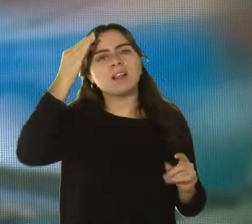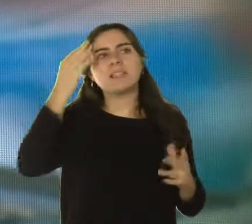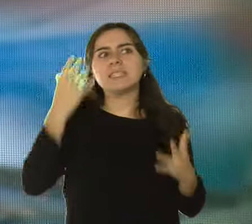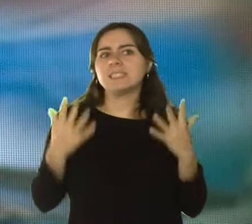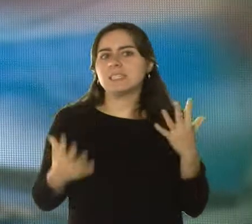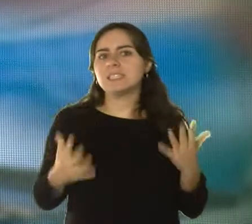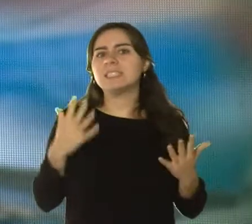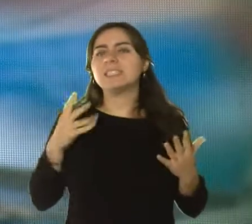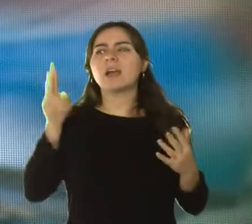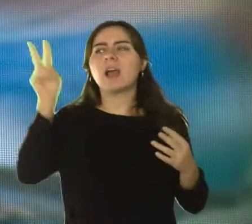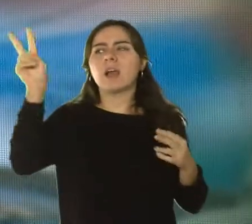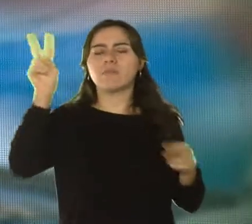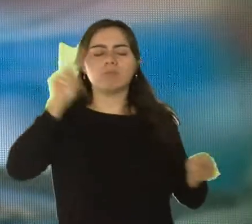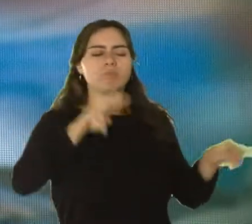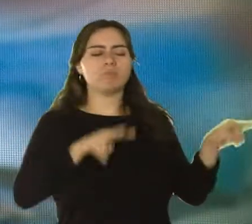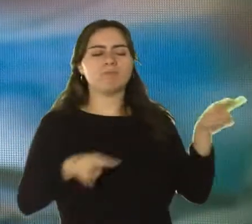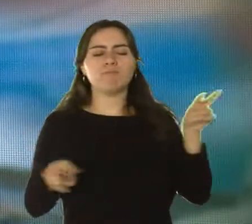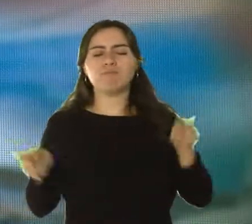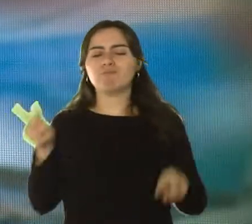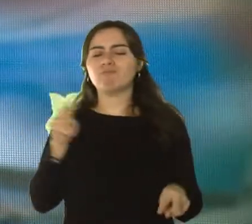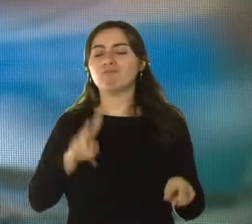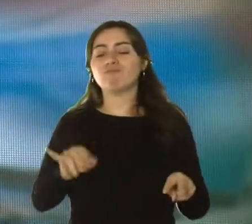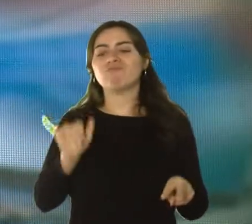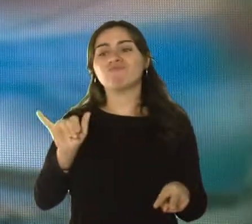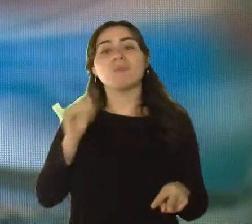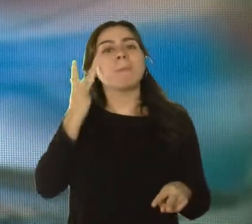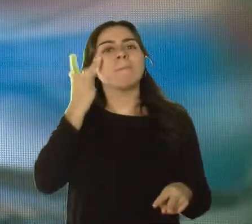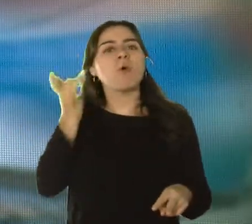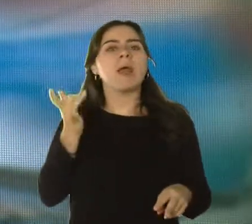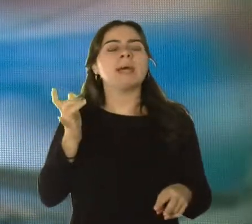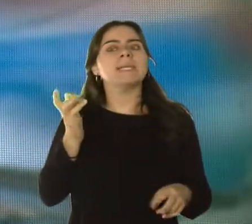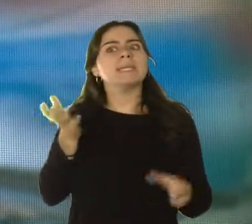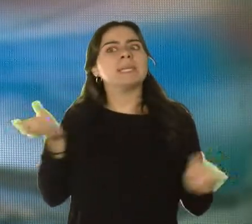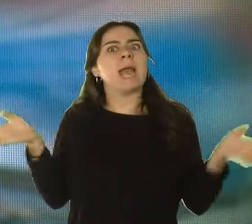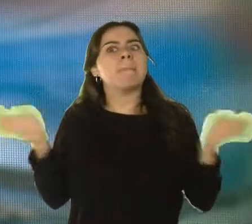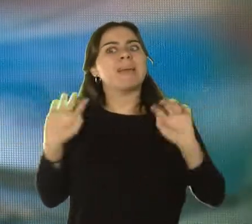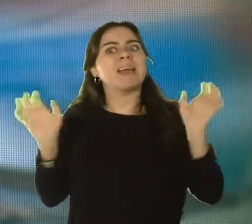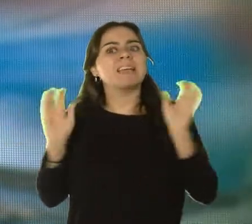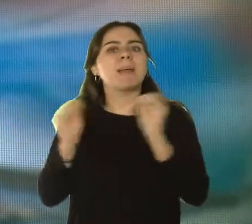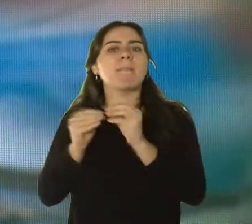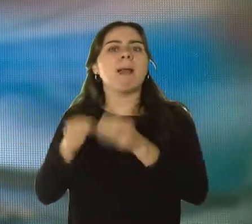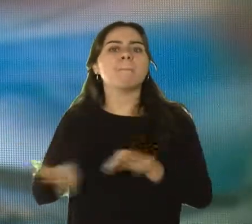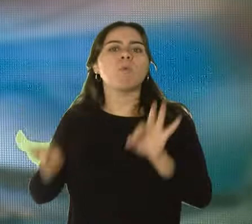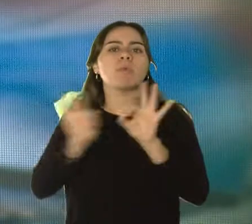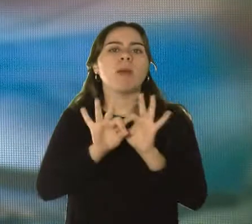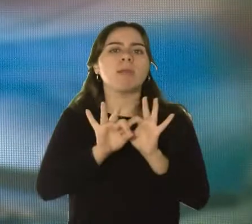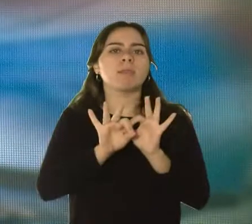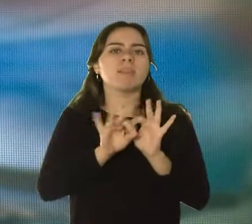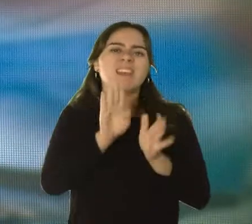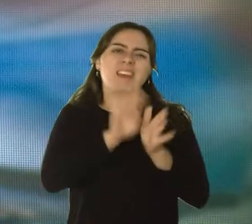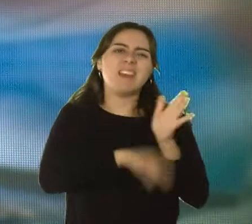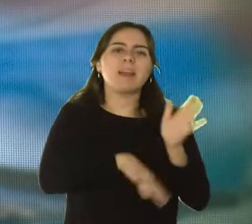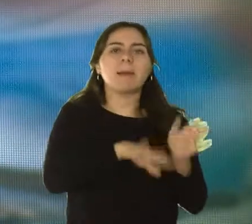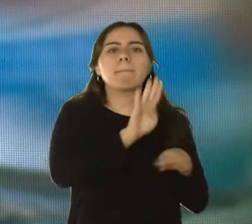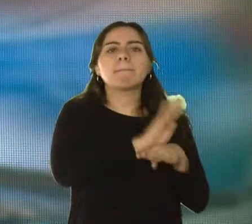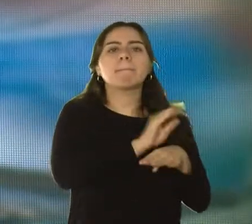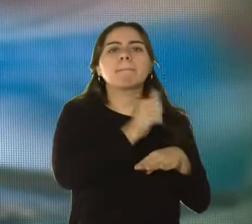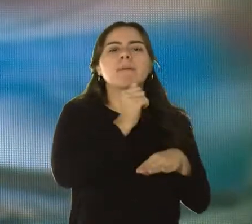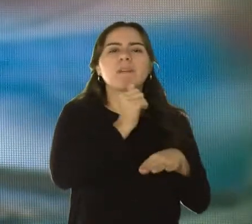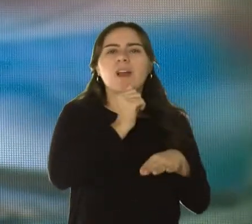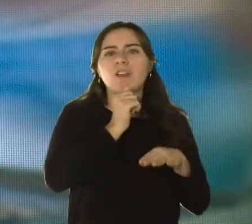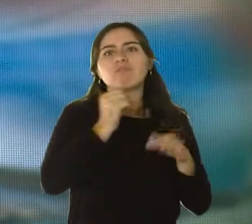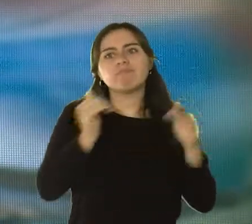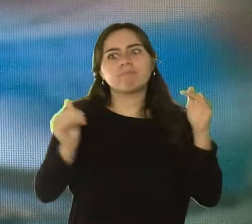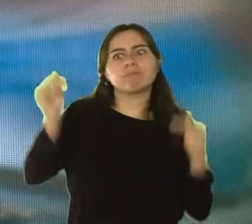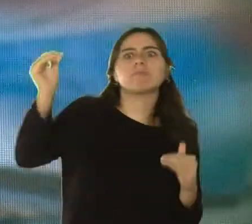a ver la controversia dentro del color de si la emergencia va por encima de la facultad del gobierno de entrometerse en el